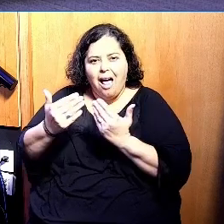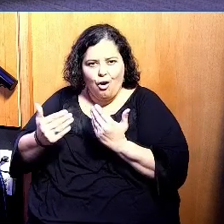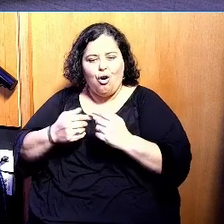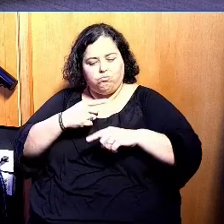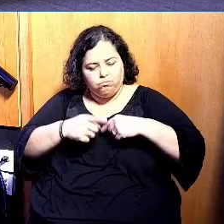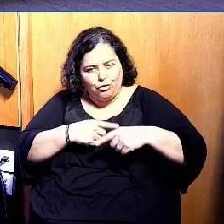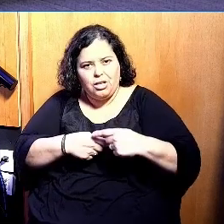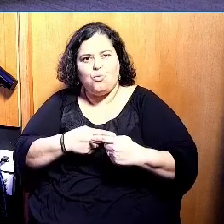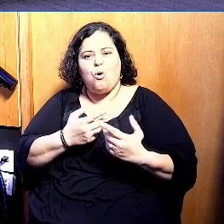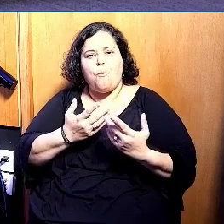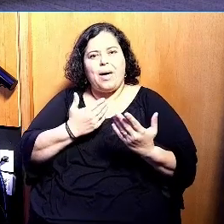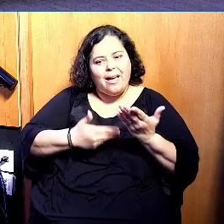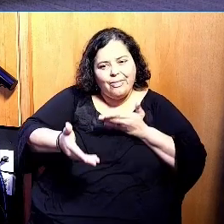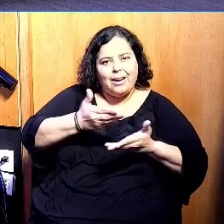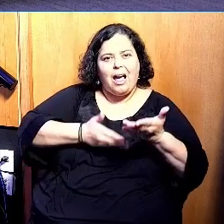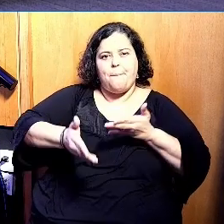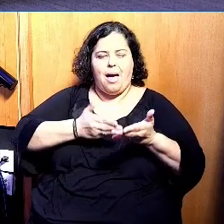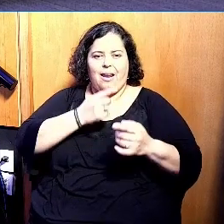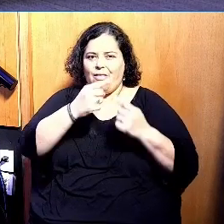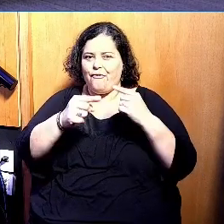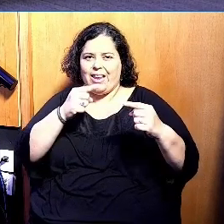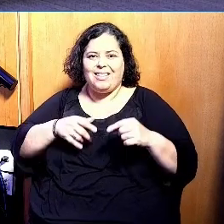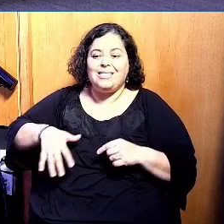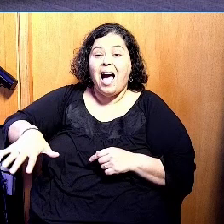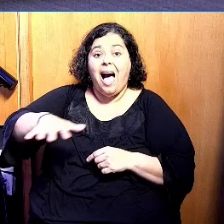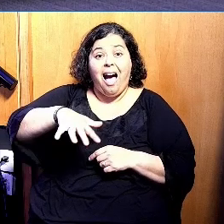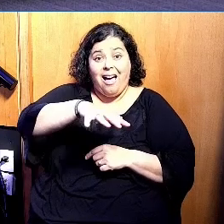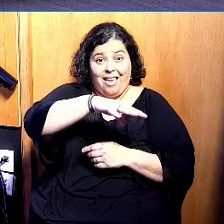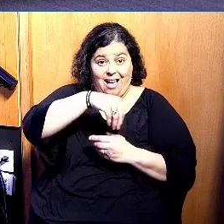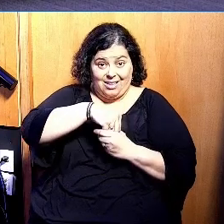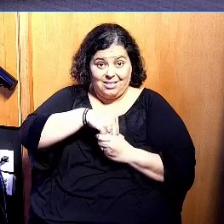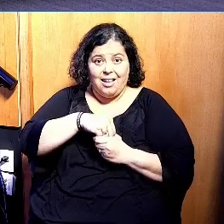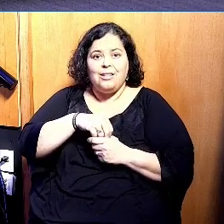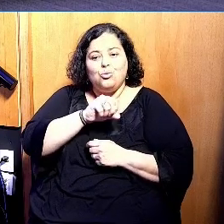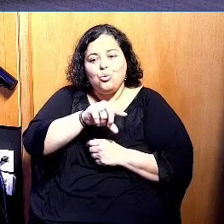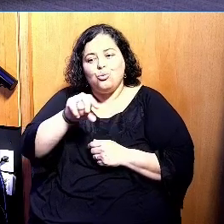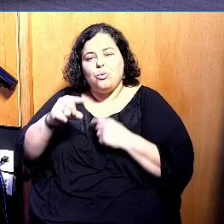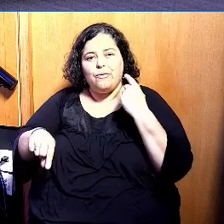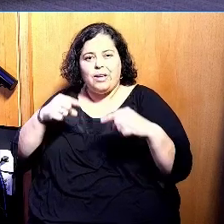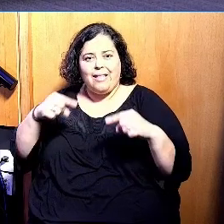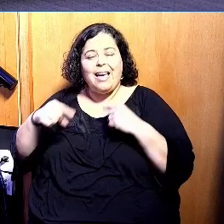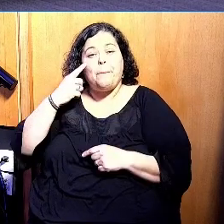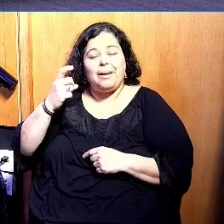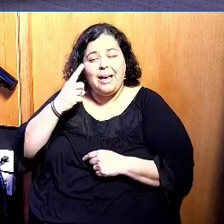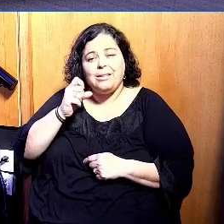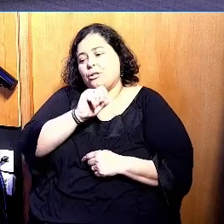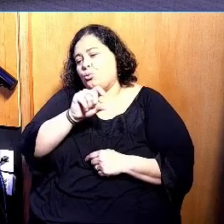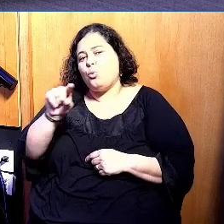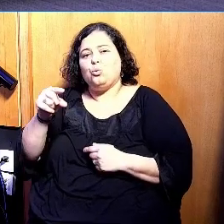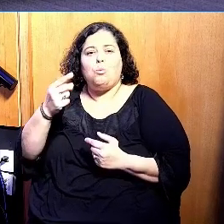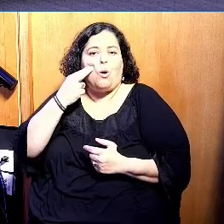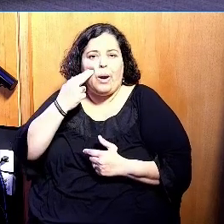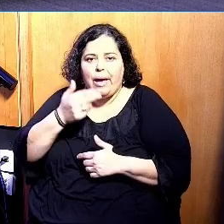frecuentes para poder intercambiar entre las diferentes áreas, experiencias, problemas que identificaron el